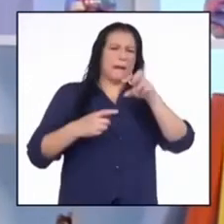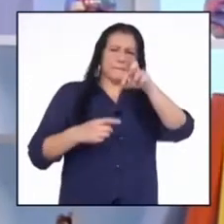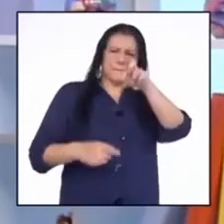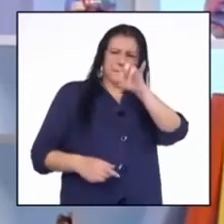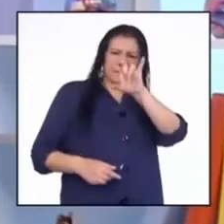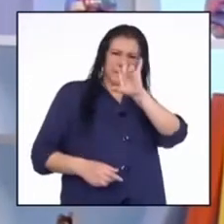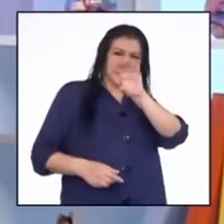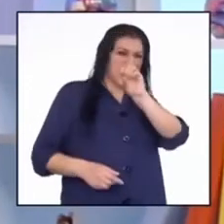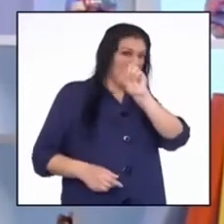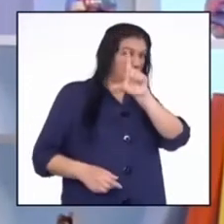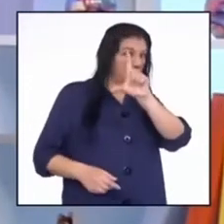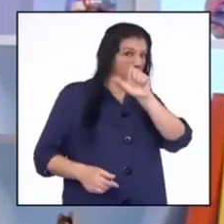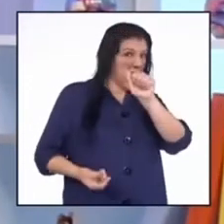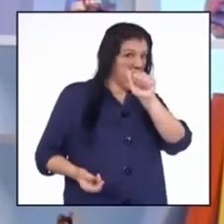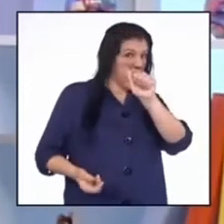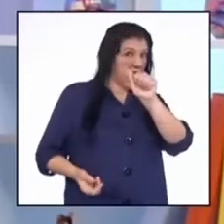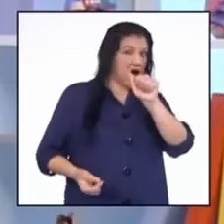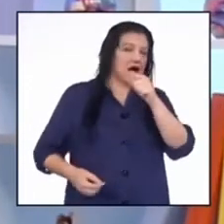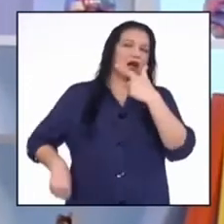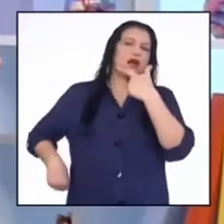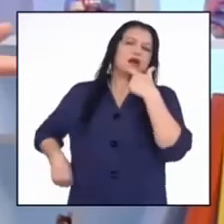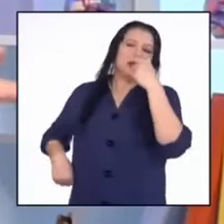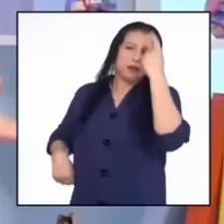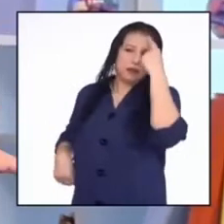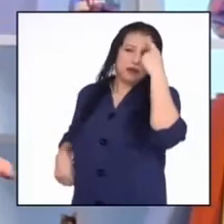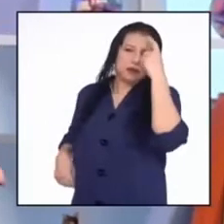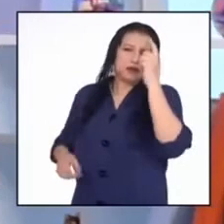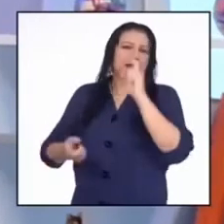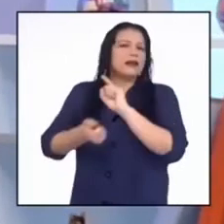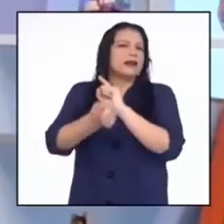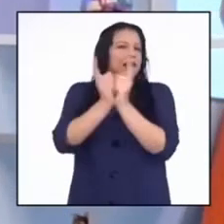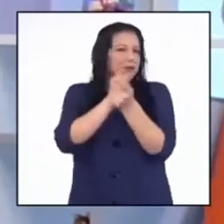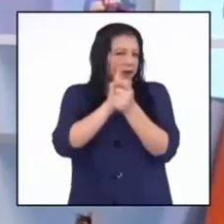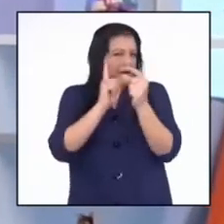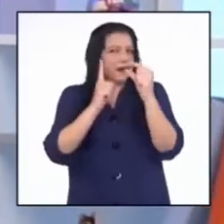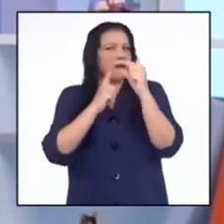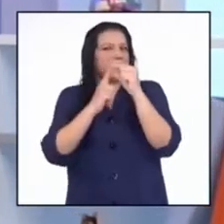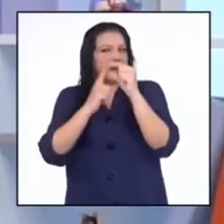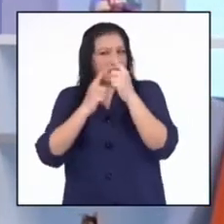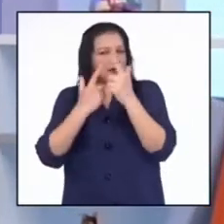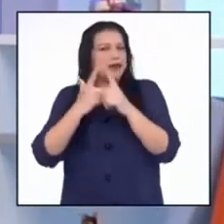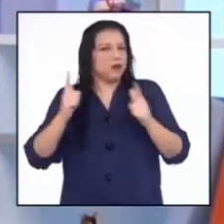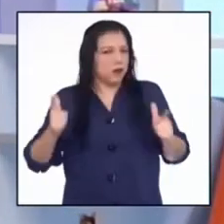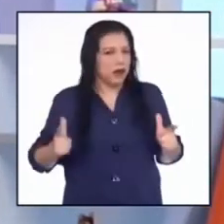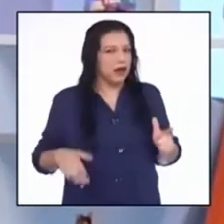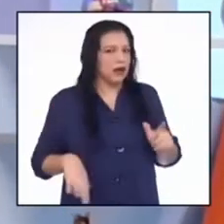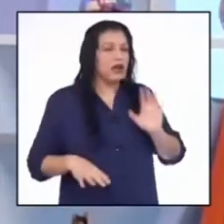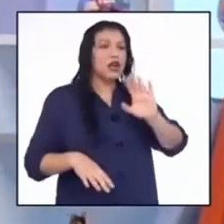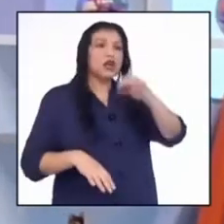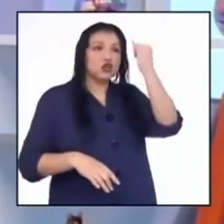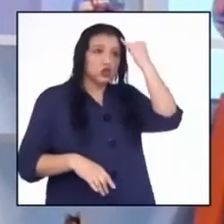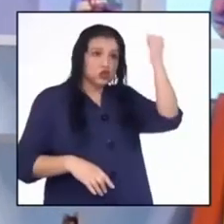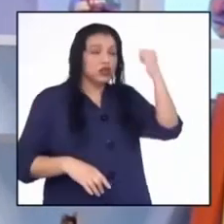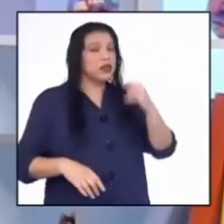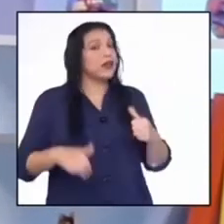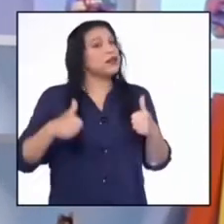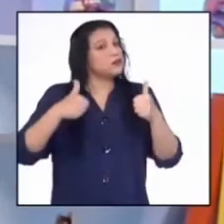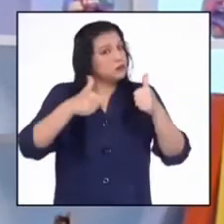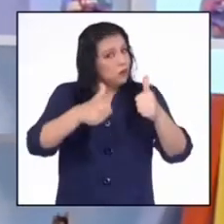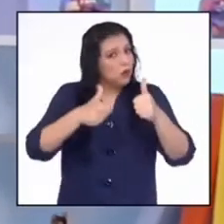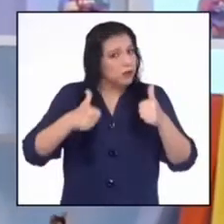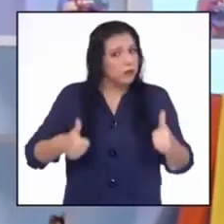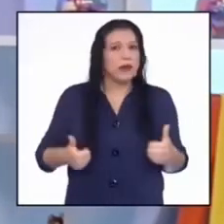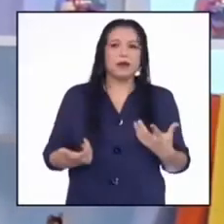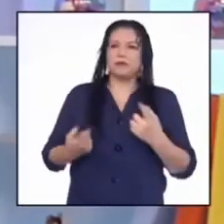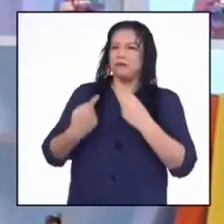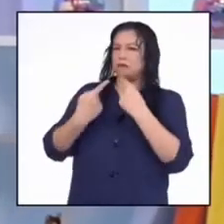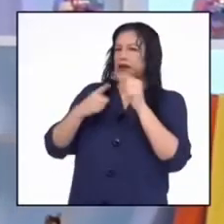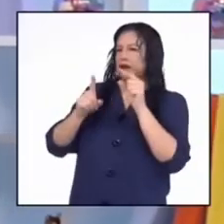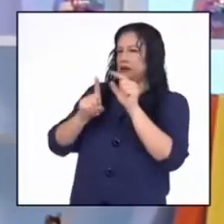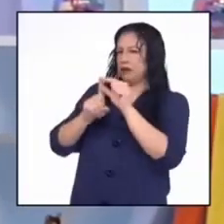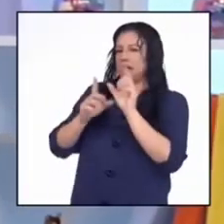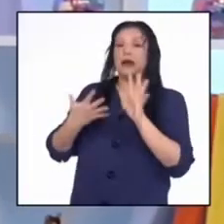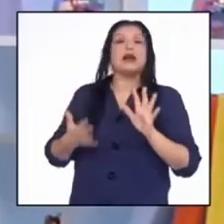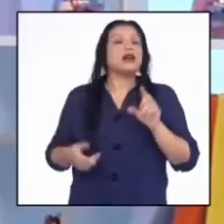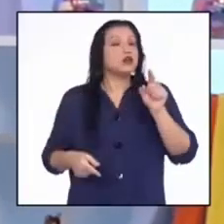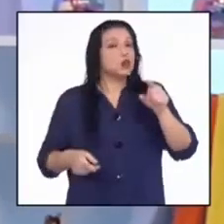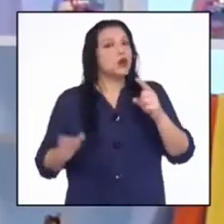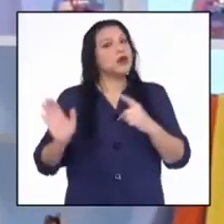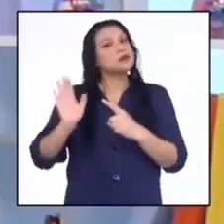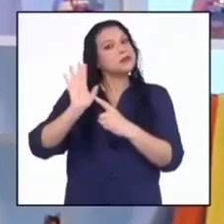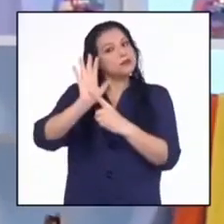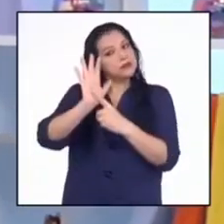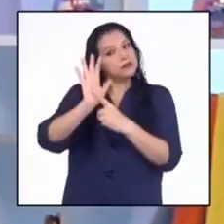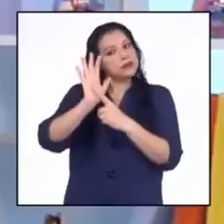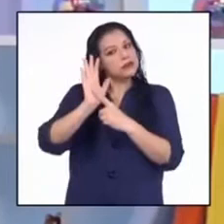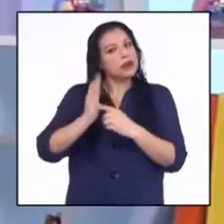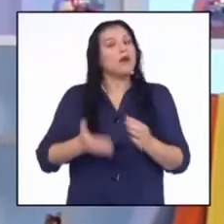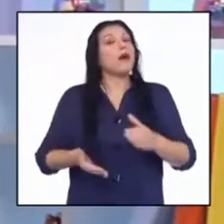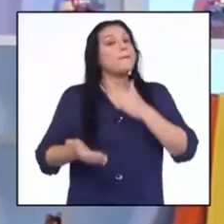que cero en adecuación del lenguaje. En cambio, las ideas están súper buenas, ¿ah? Por ejemplo, has mostrado el